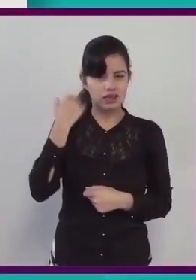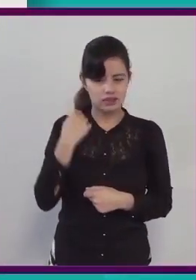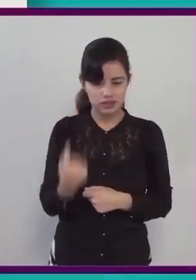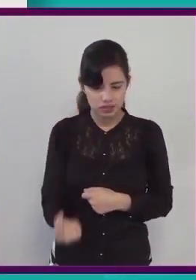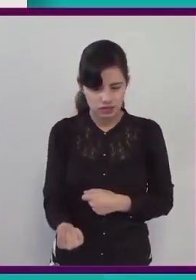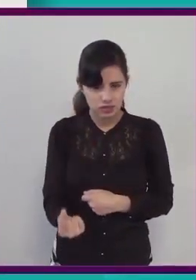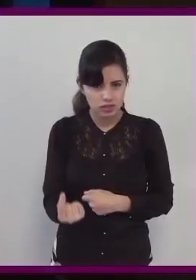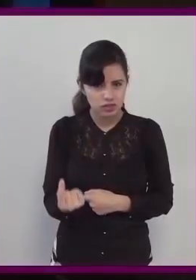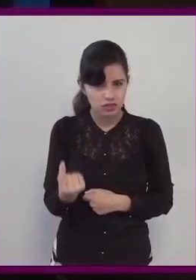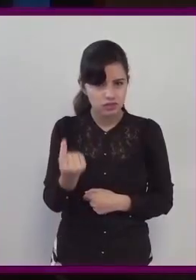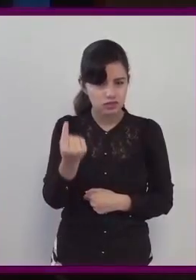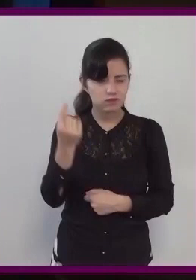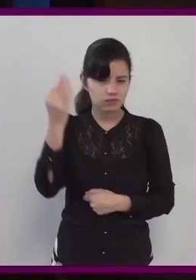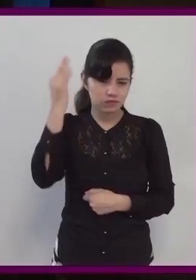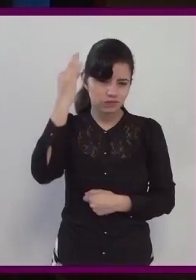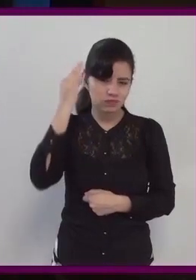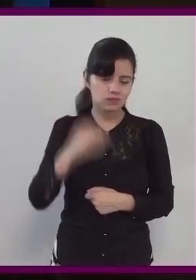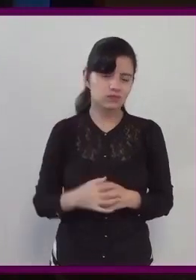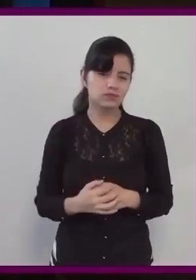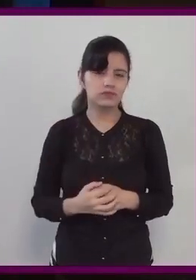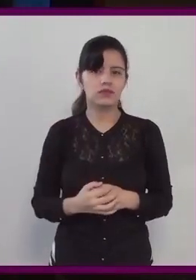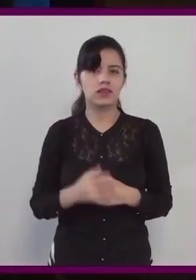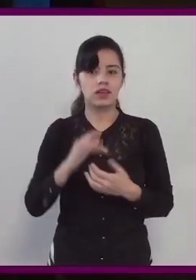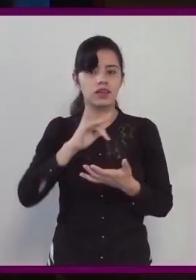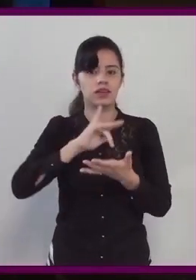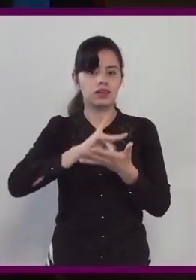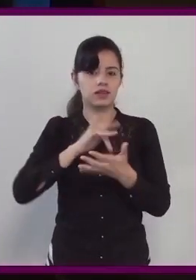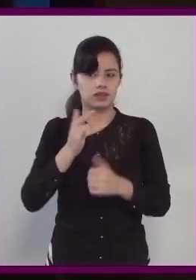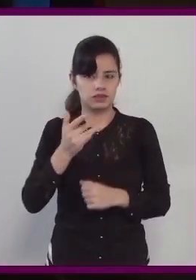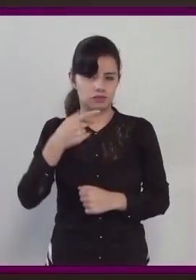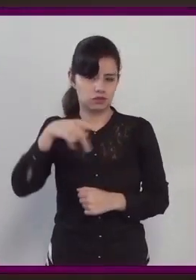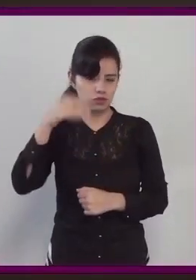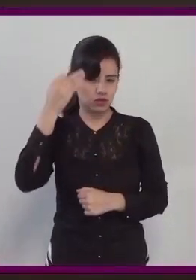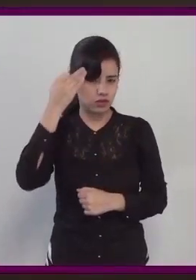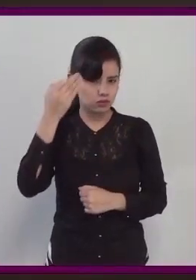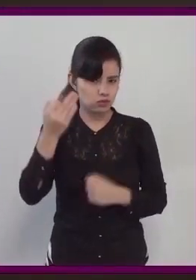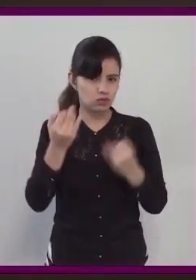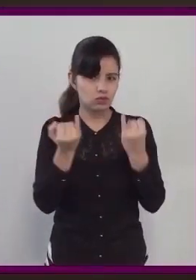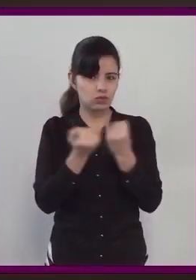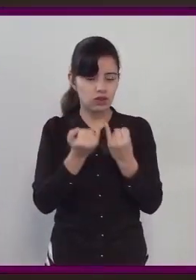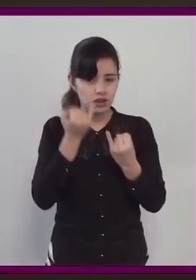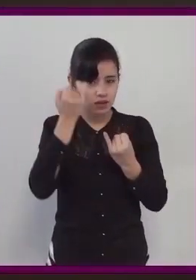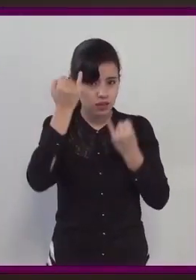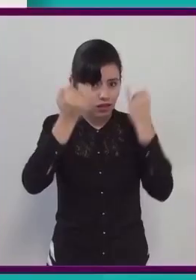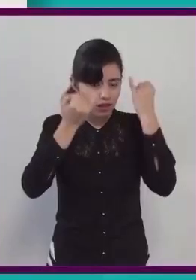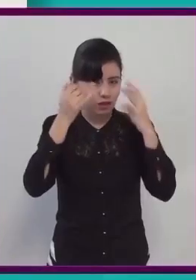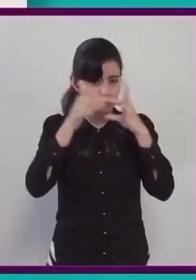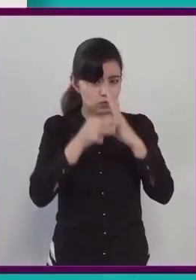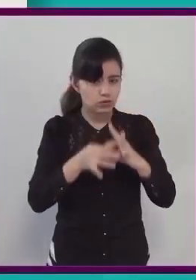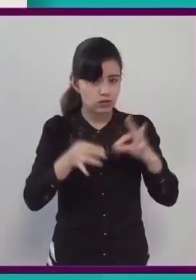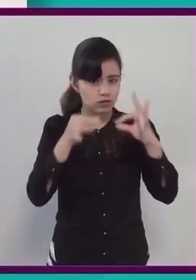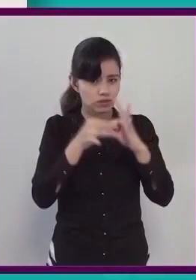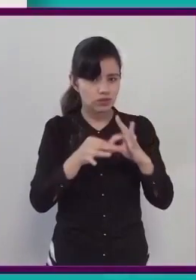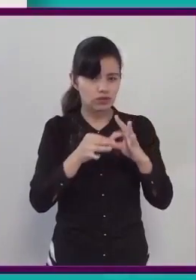personal que tenemos, parece ser que su origen es social, desde la infancia, pues.